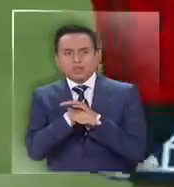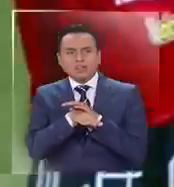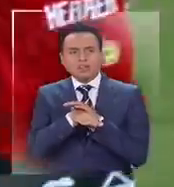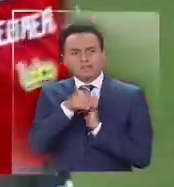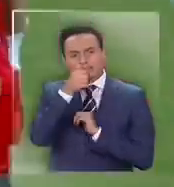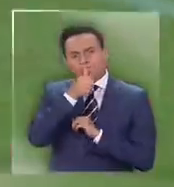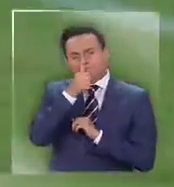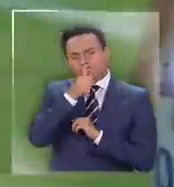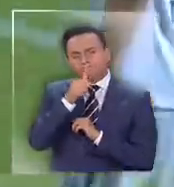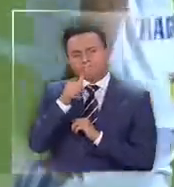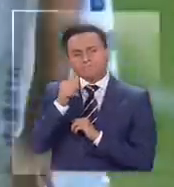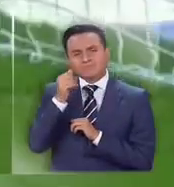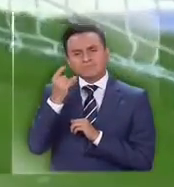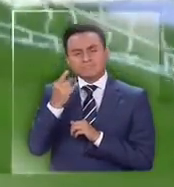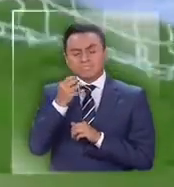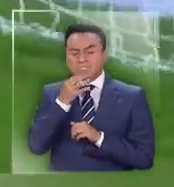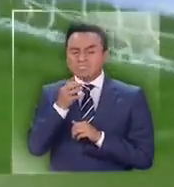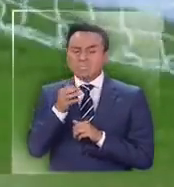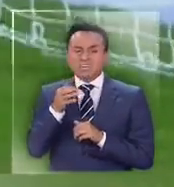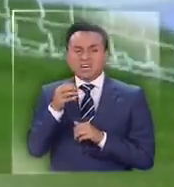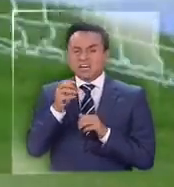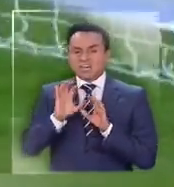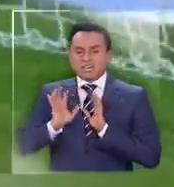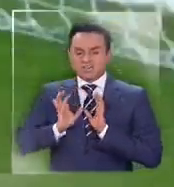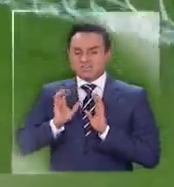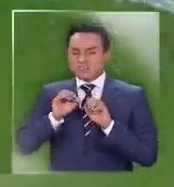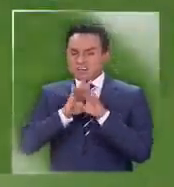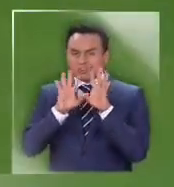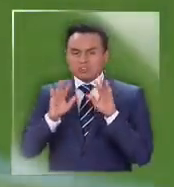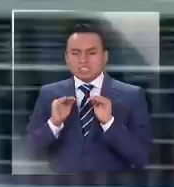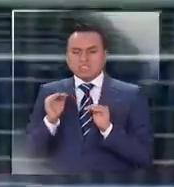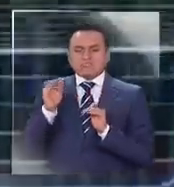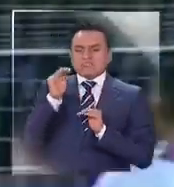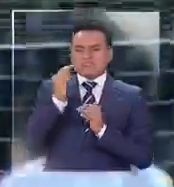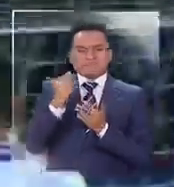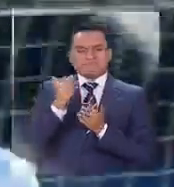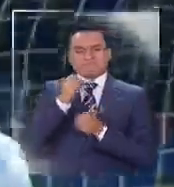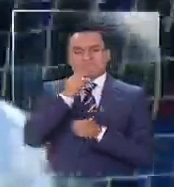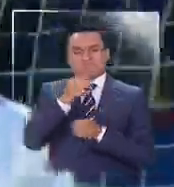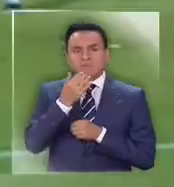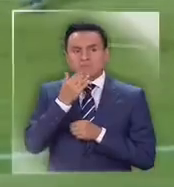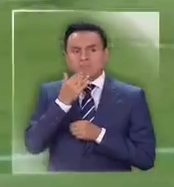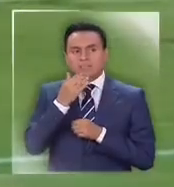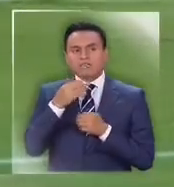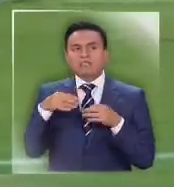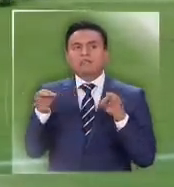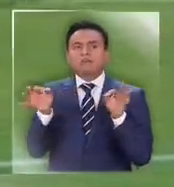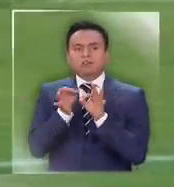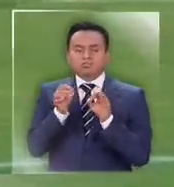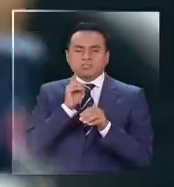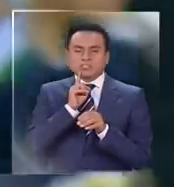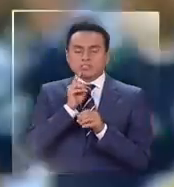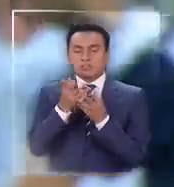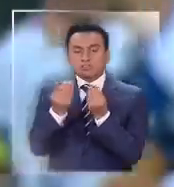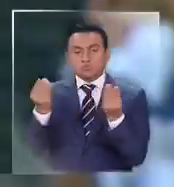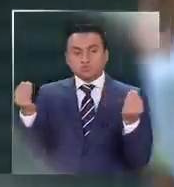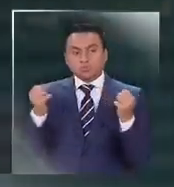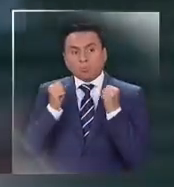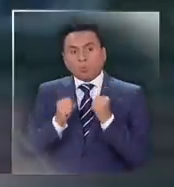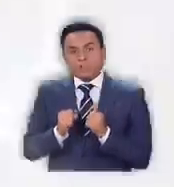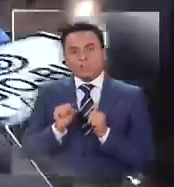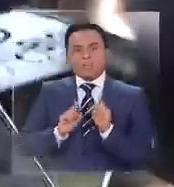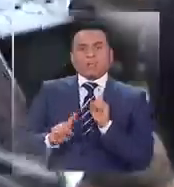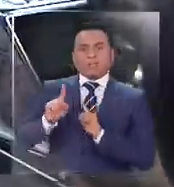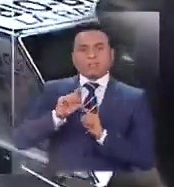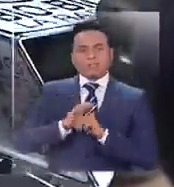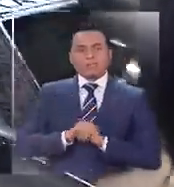hincha azul se está acabando con Johnny Herrera. El arquero tiene claro que su nivel no es el esperado. Incluso tiene una explicación que para muchos puede sonar